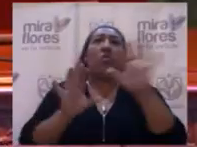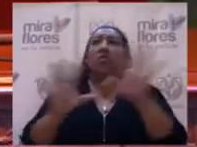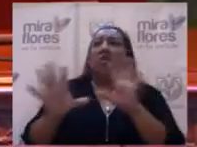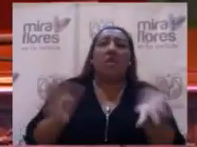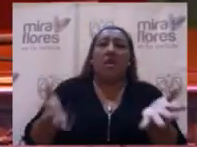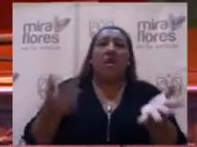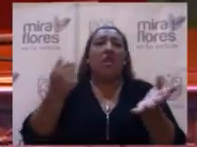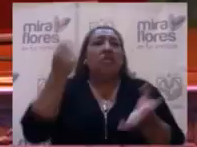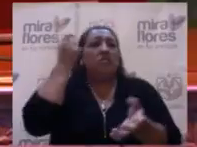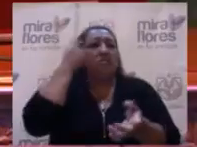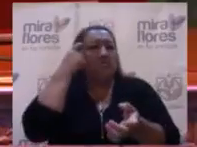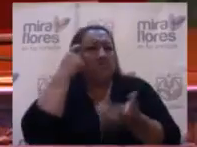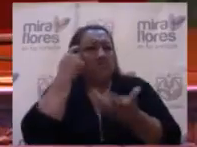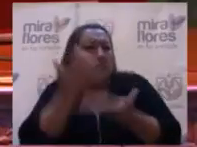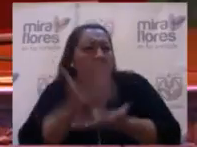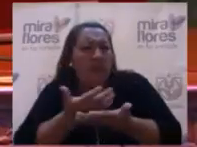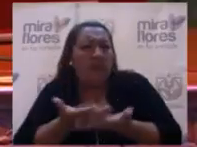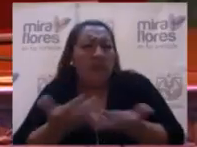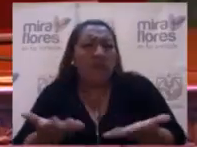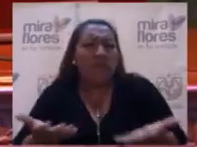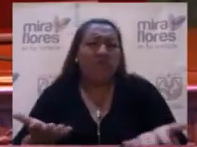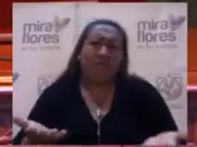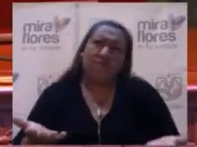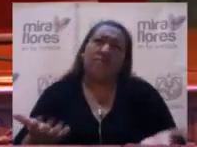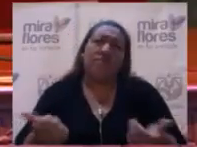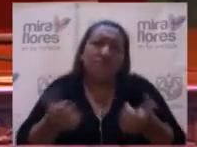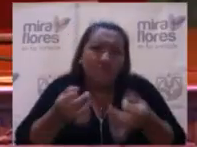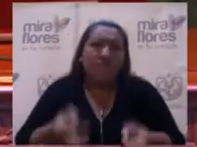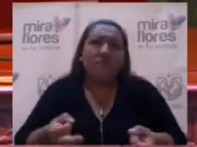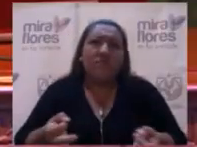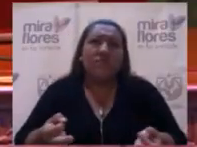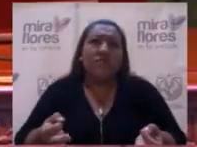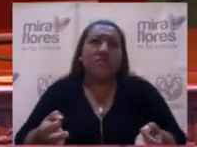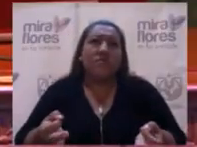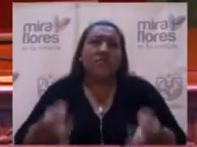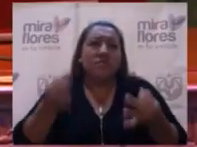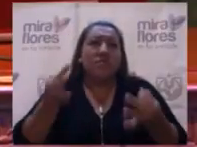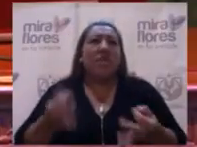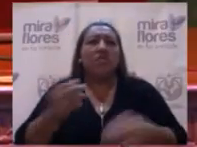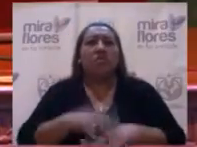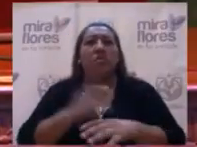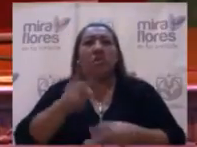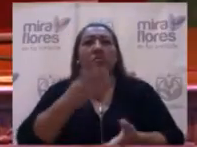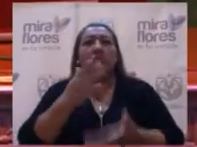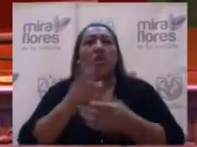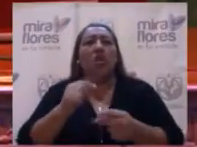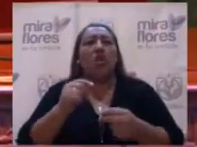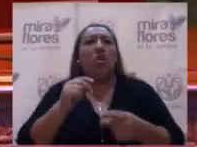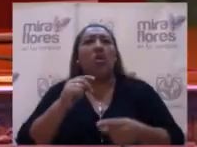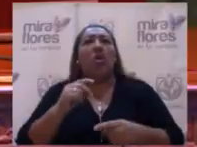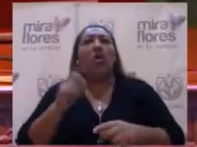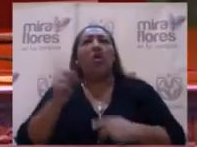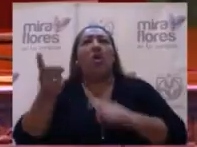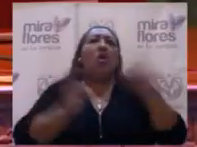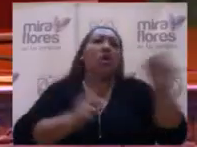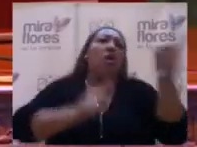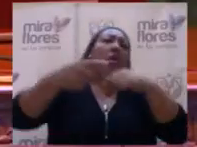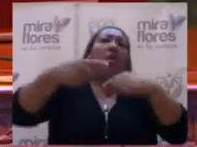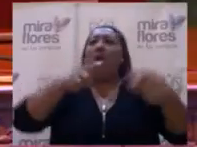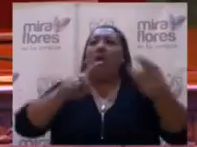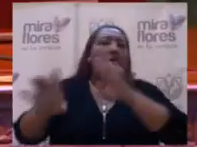quisiera es que tomemos las cosas en el real sentido de la situación y no nos enfrasquemos en una situación